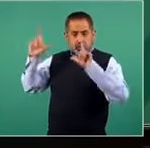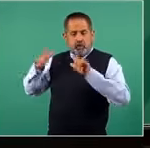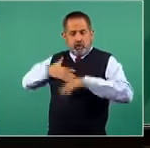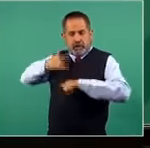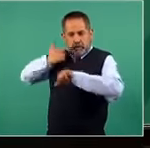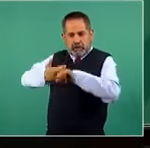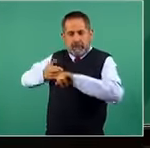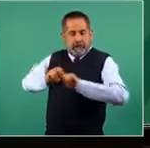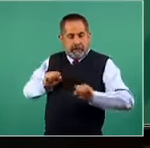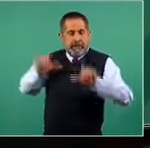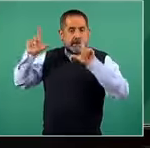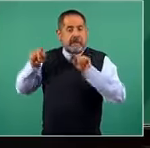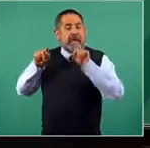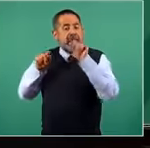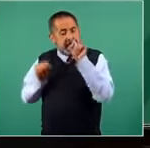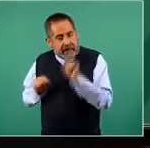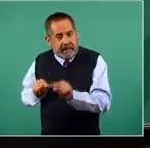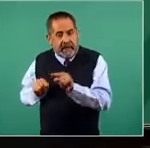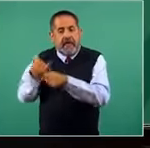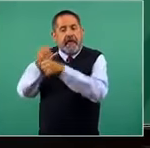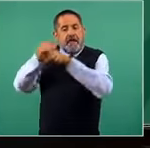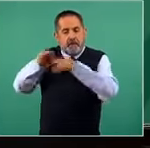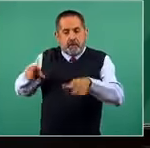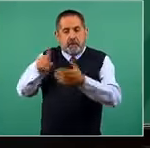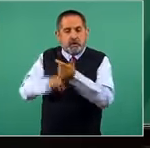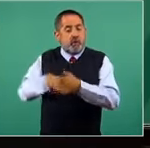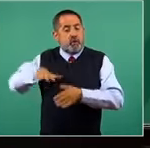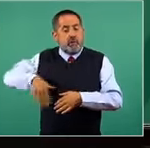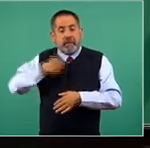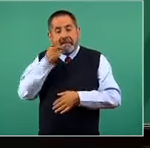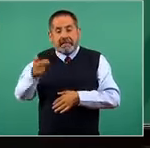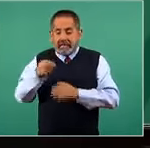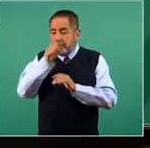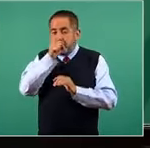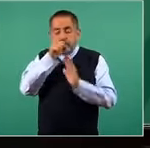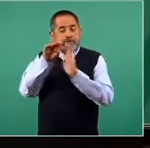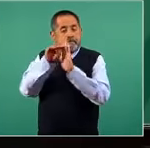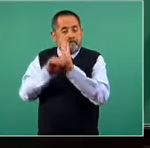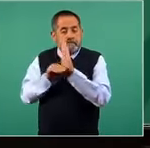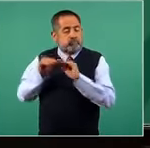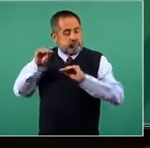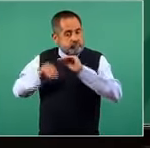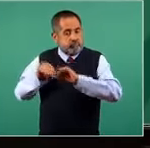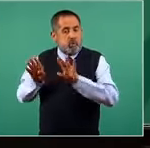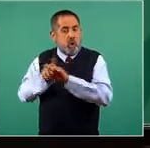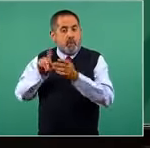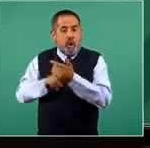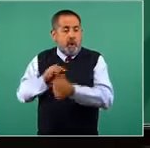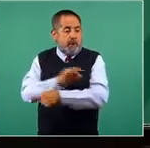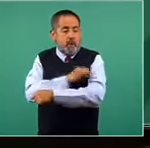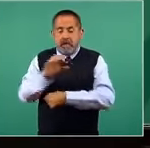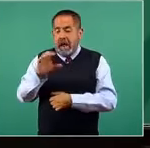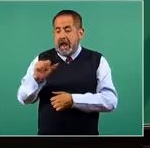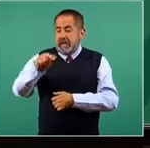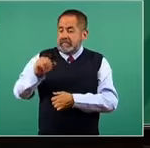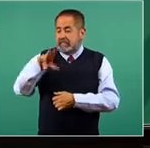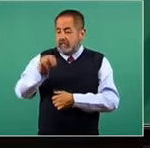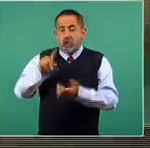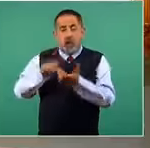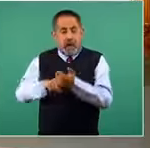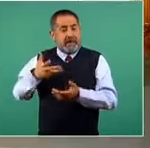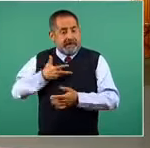responsable, es la información, como lo decimos en el manual operativo de vacuna CanSino, que está en